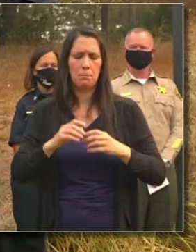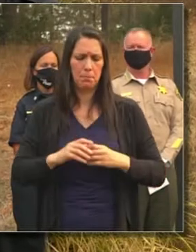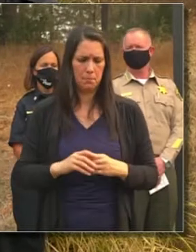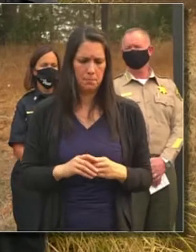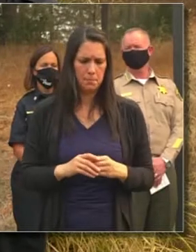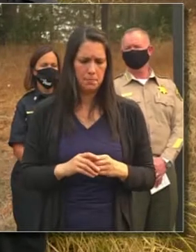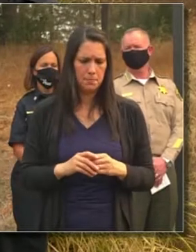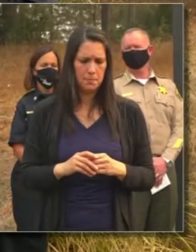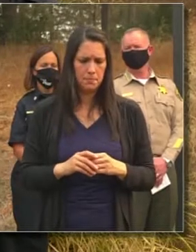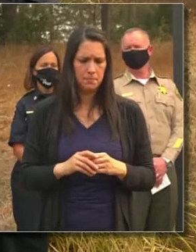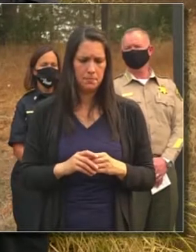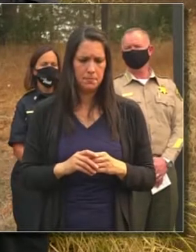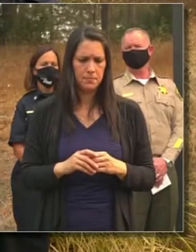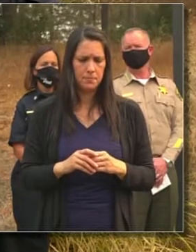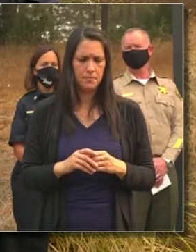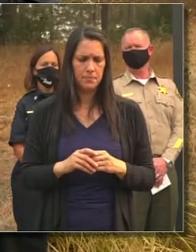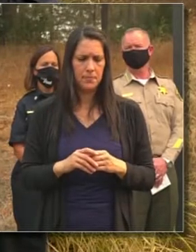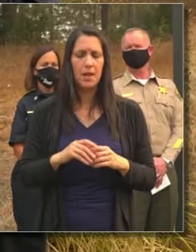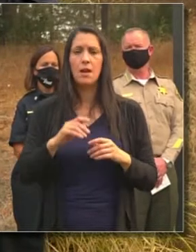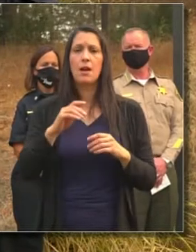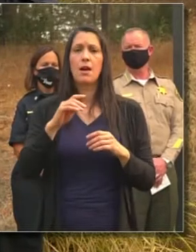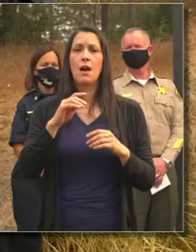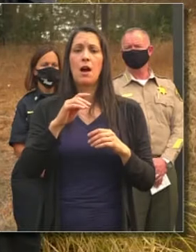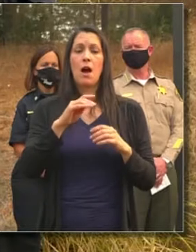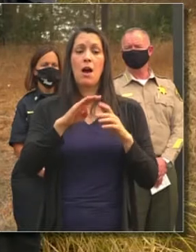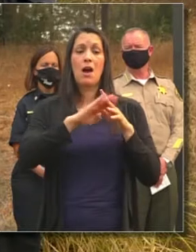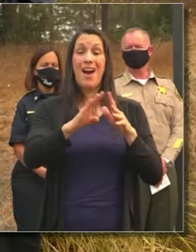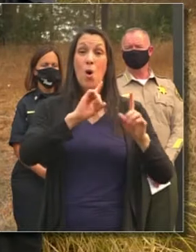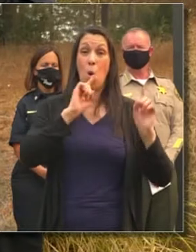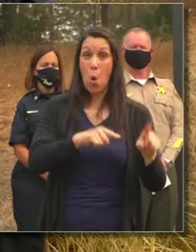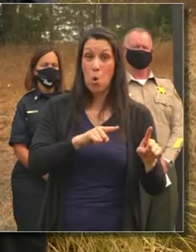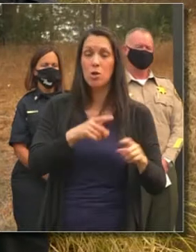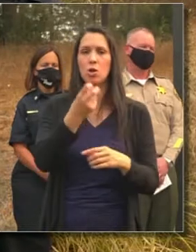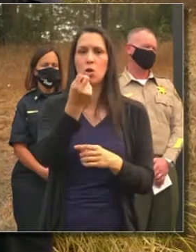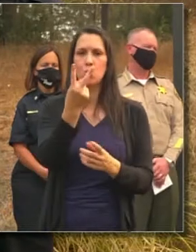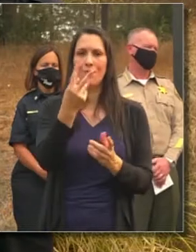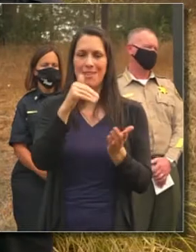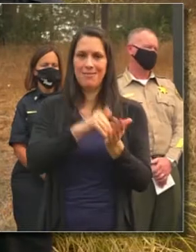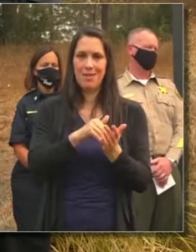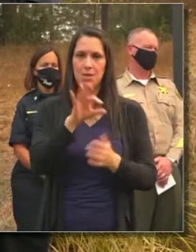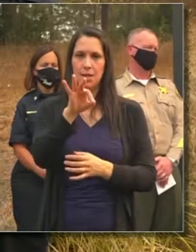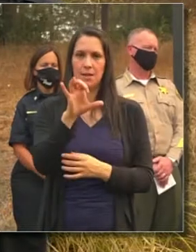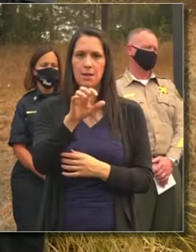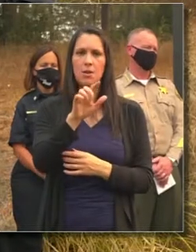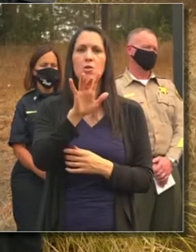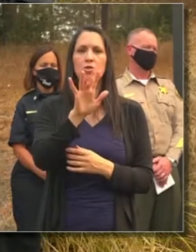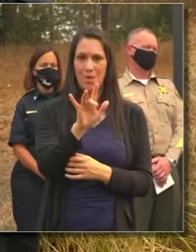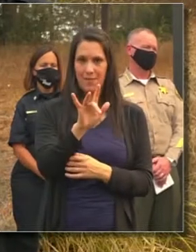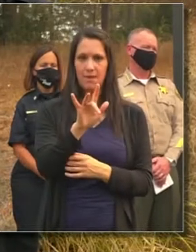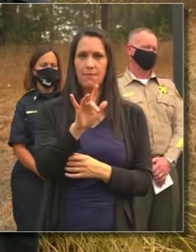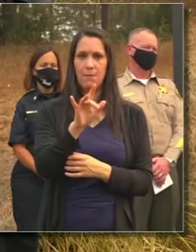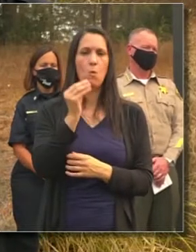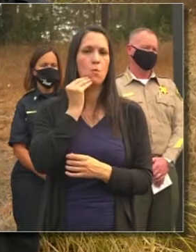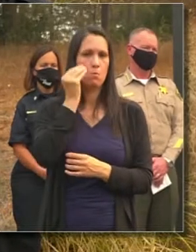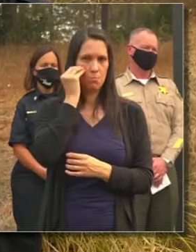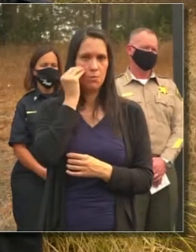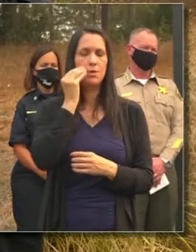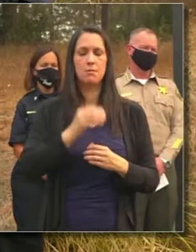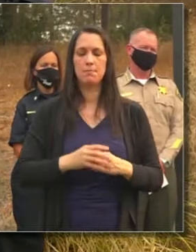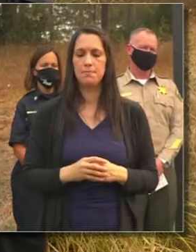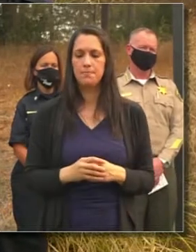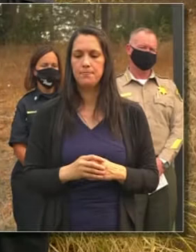en que los residentes bajo órdenes de evacuación son 12 mil 925 residentes